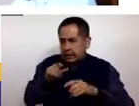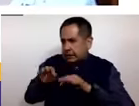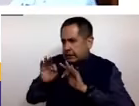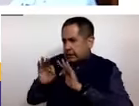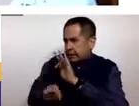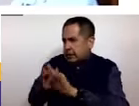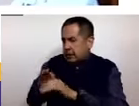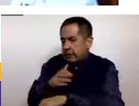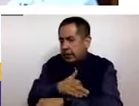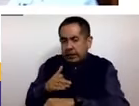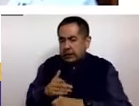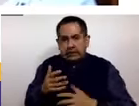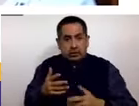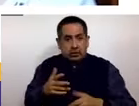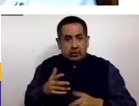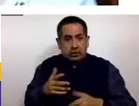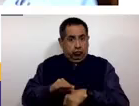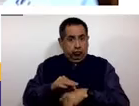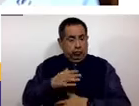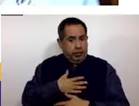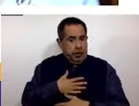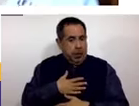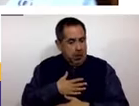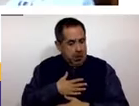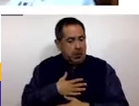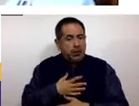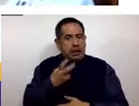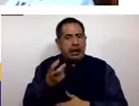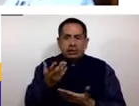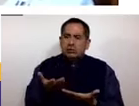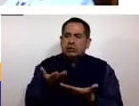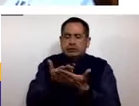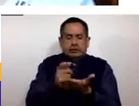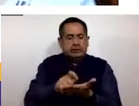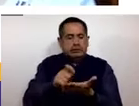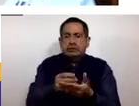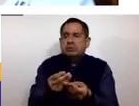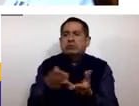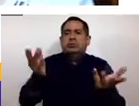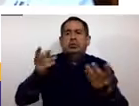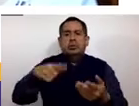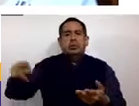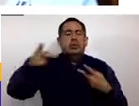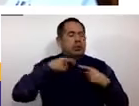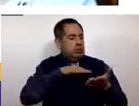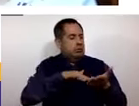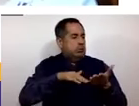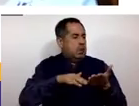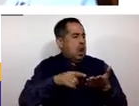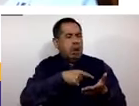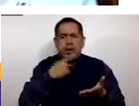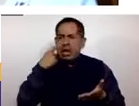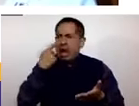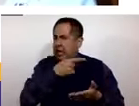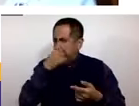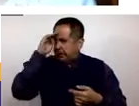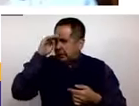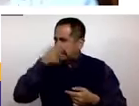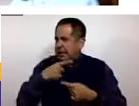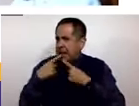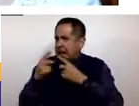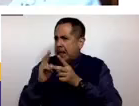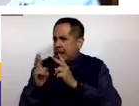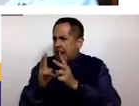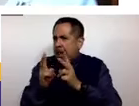quería, plantear conversación, y creo que eso sí se ha logrado hasta cierto punto, y me encanta eso, y lo agradezco